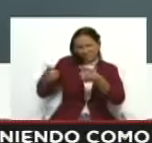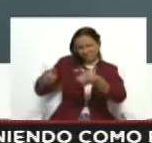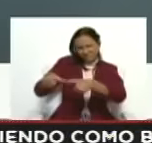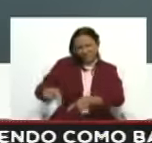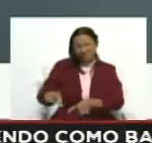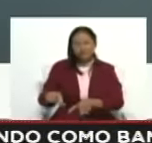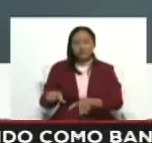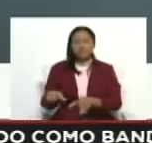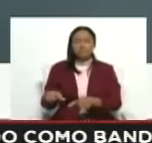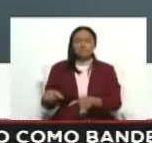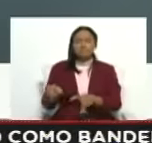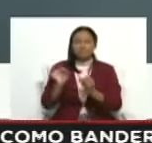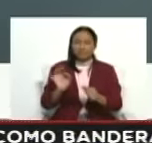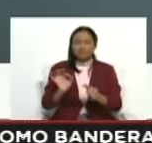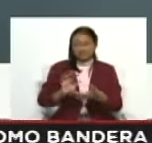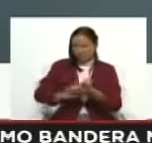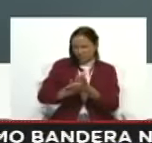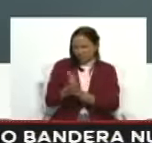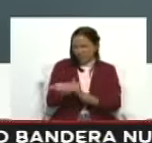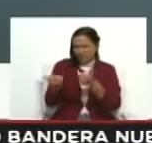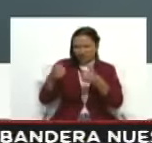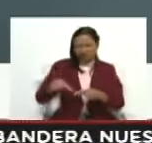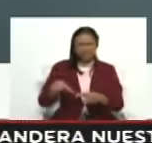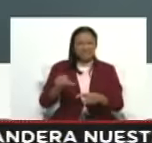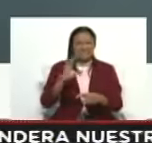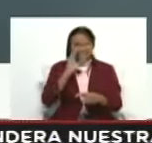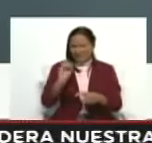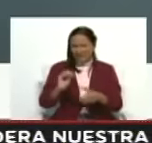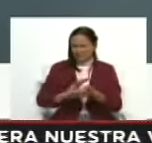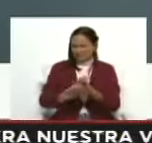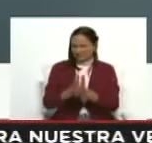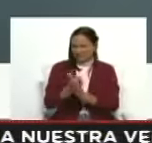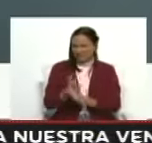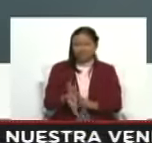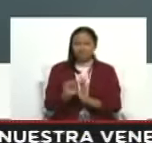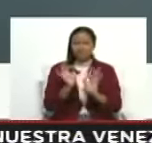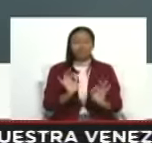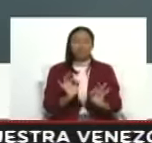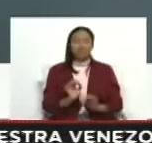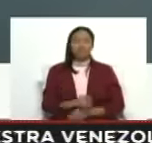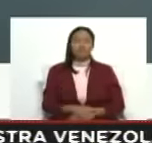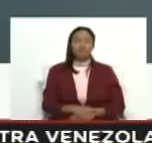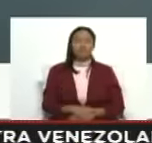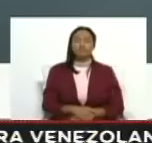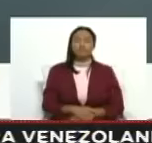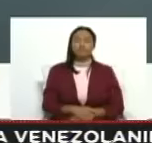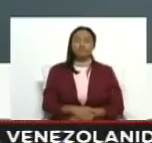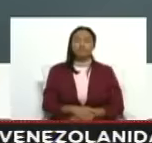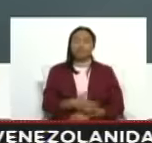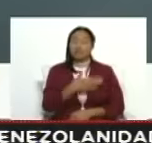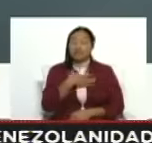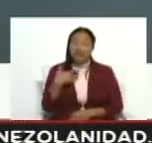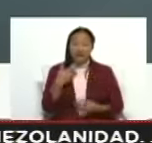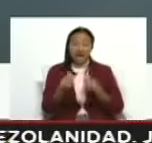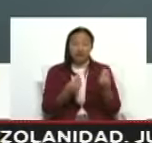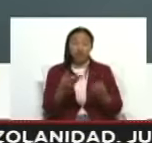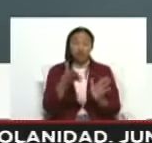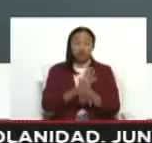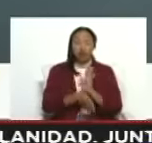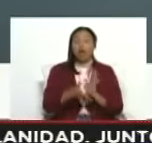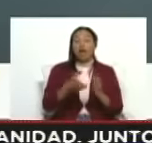anteriores, destruir el Bolívar, llevar hasta su enésima potencia la elevación del